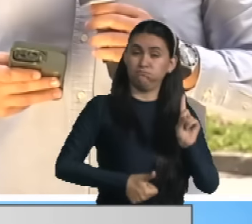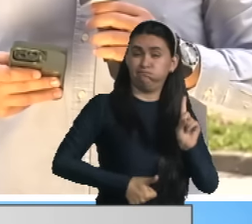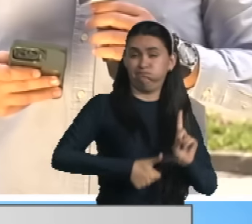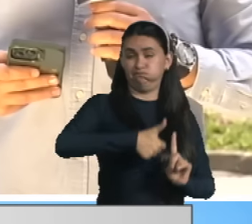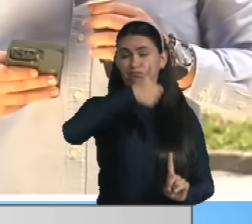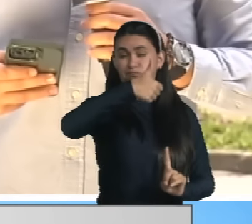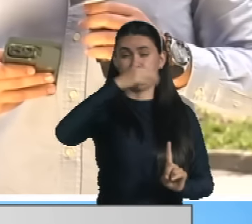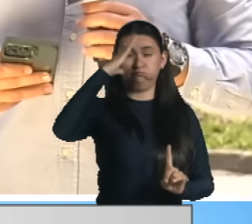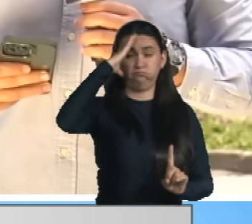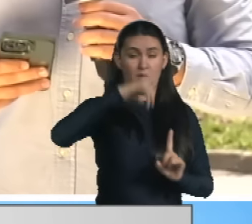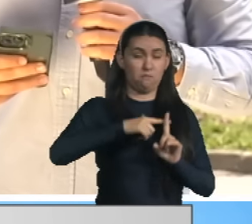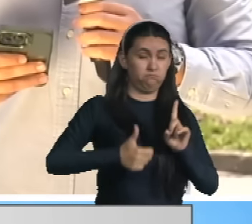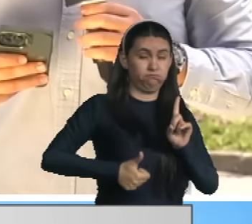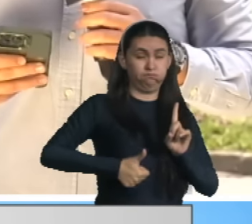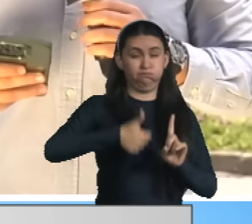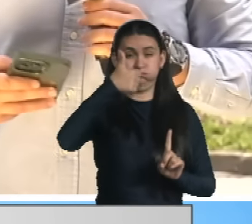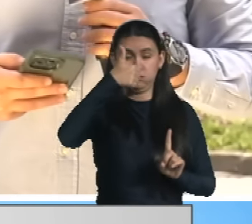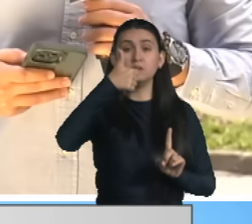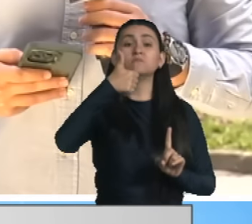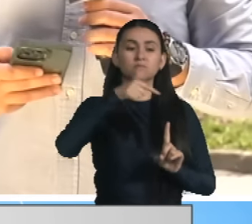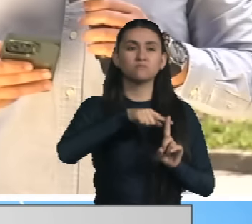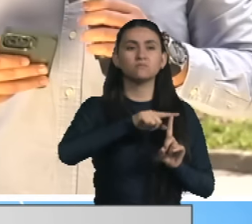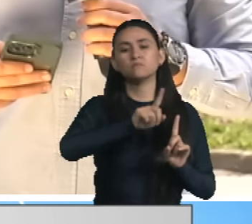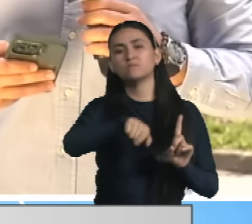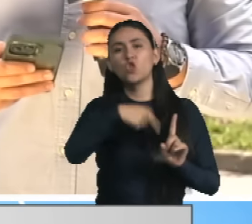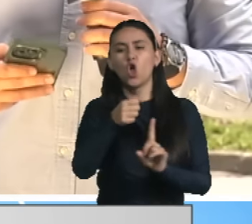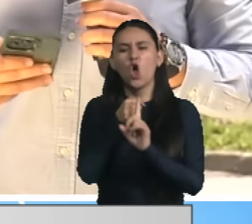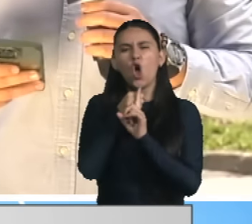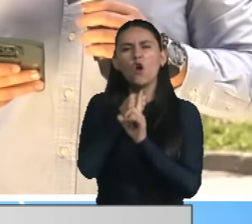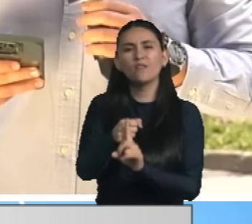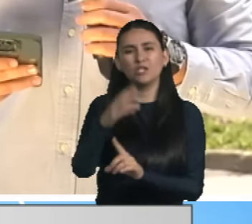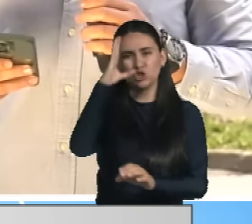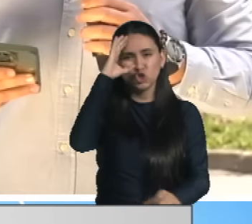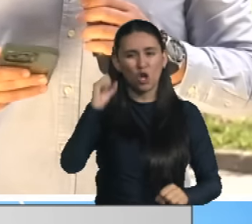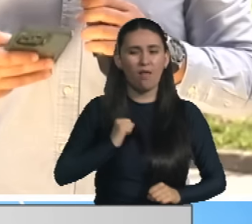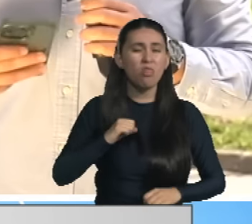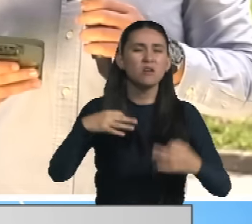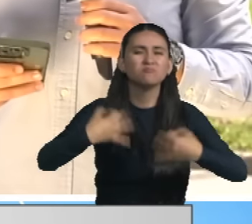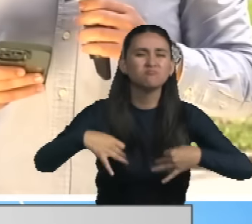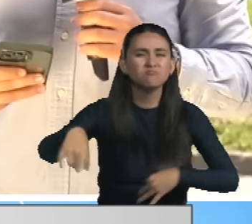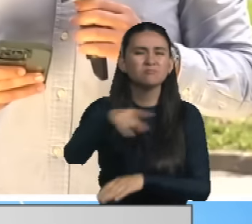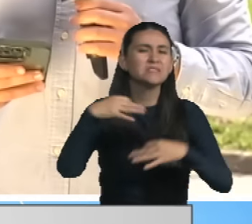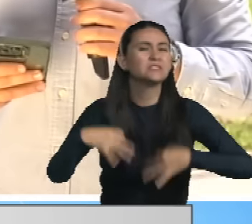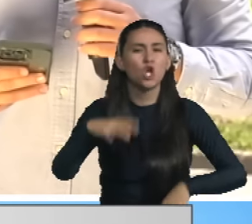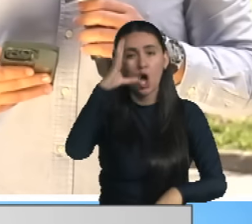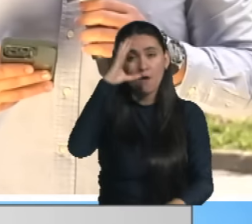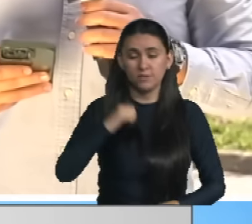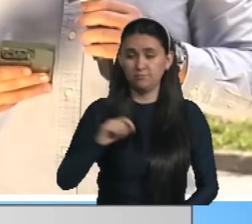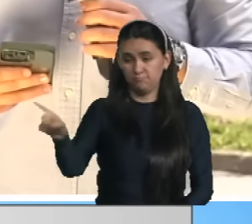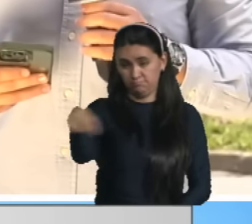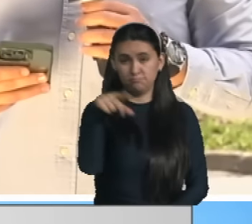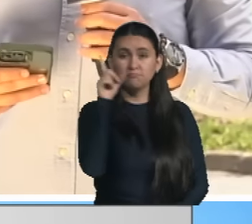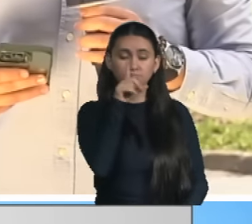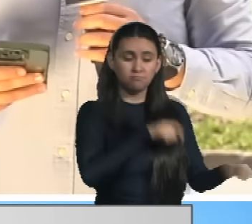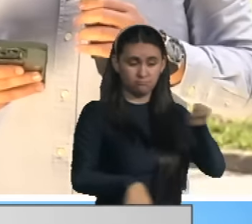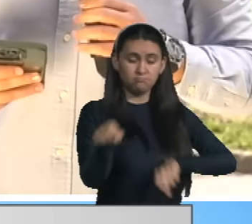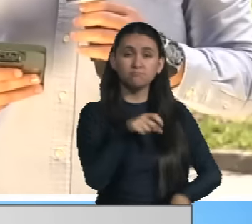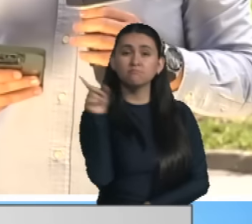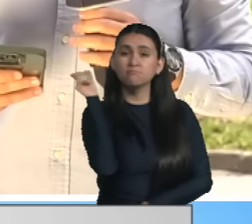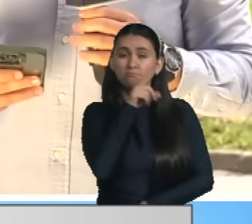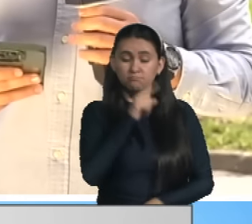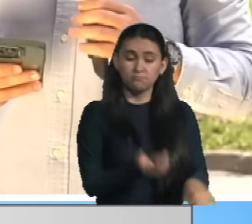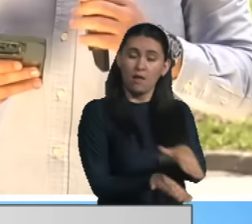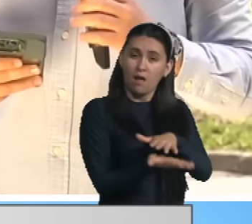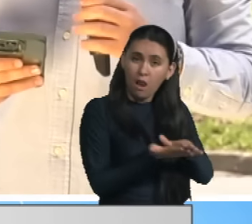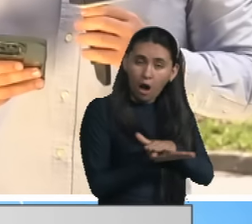alto oficial de esta institución estaría obligando a tres soldados rasos a realizar los quehaceres del hogar, como por ejemplo lavar